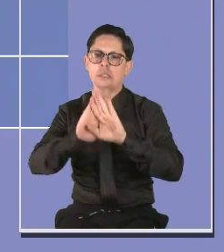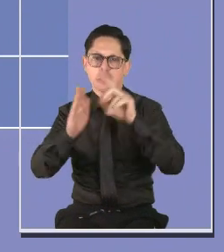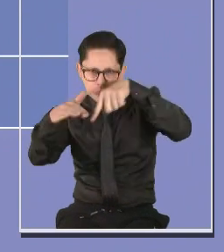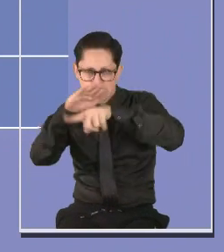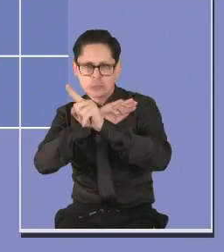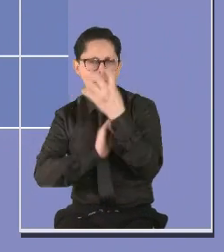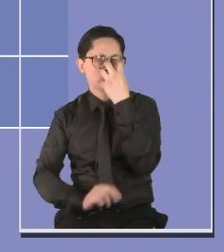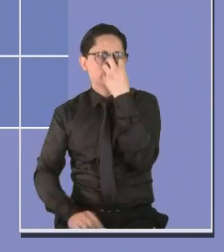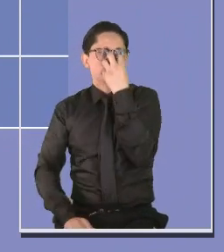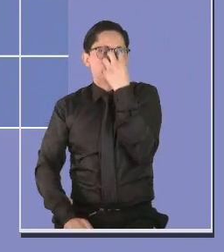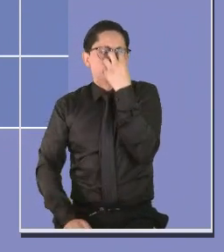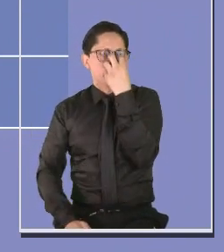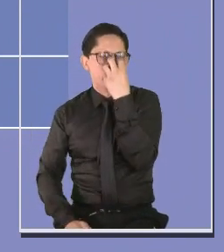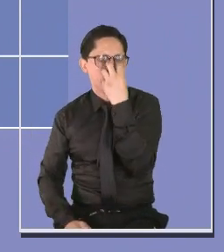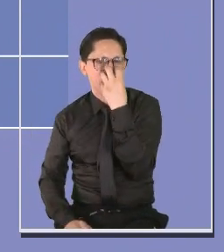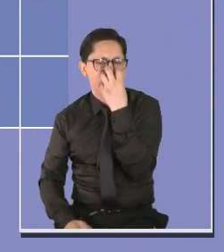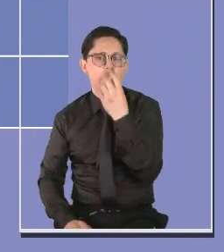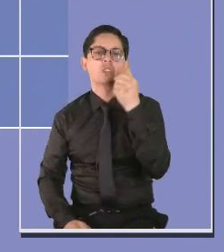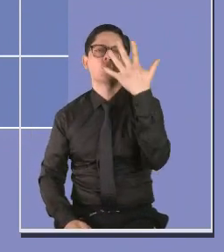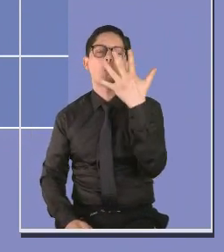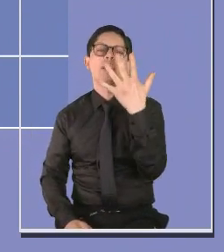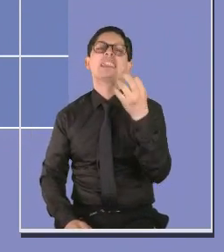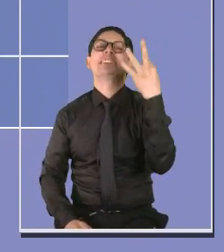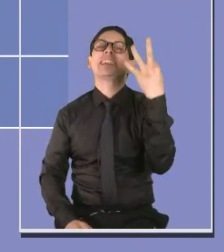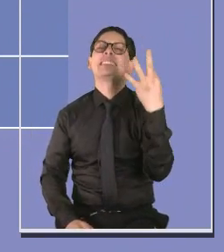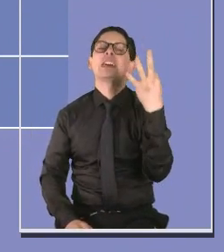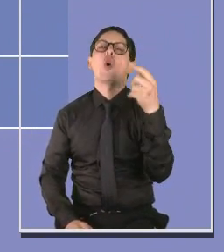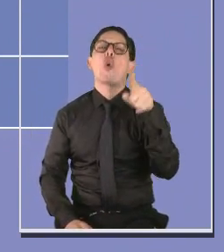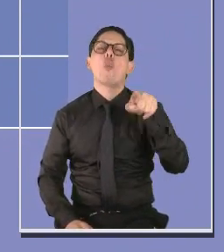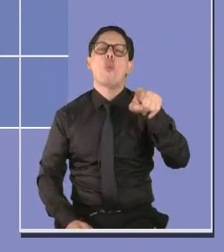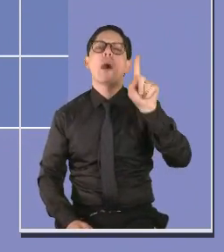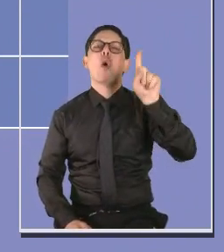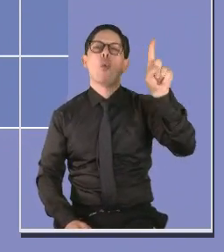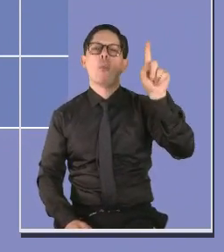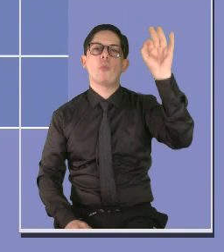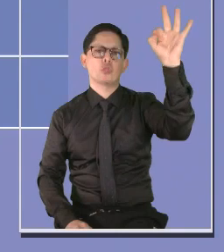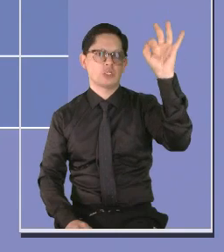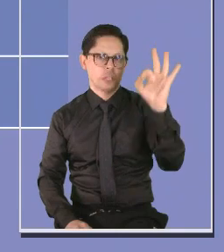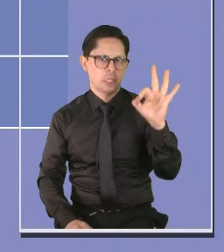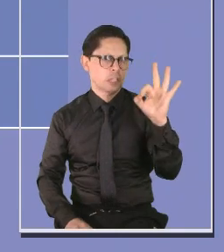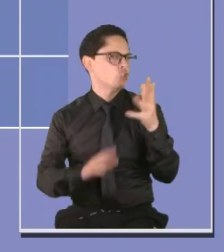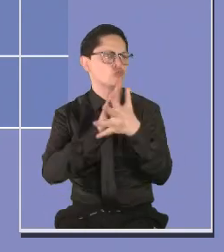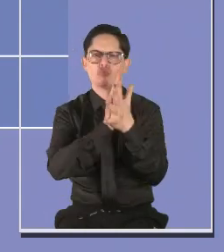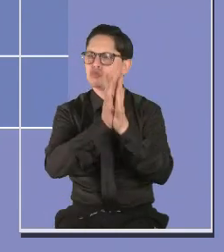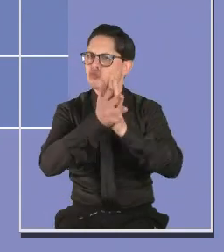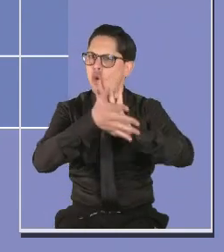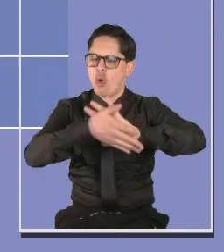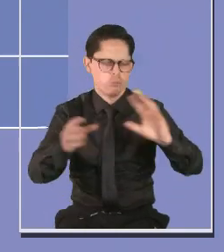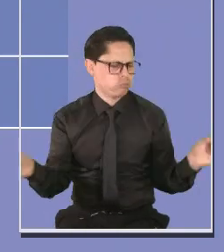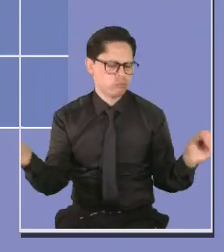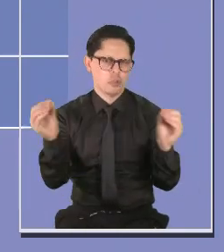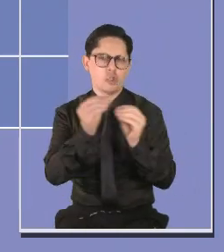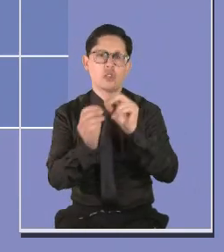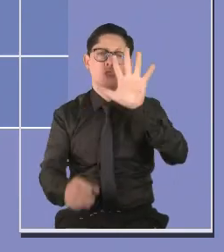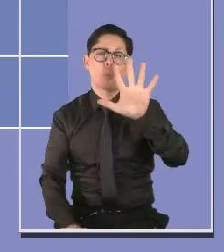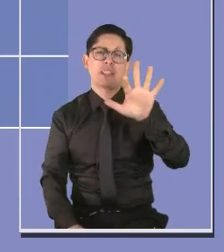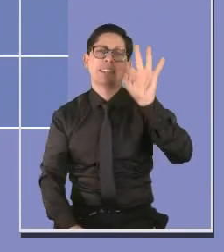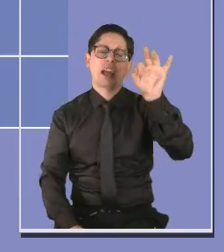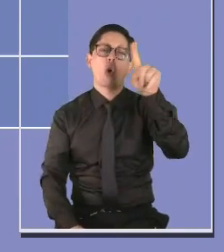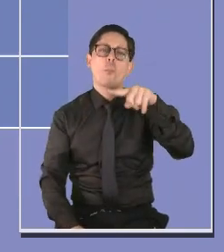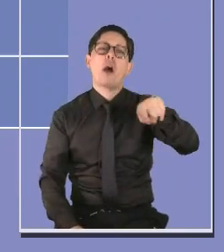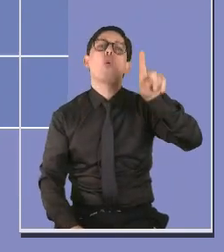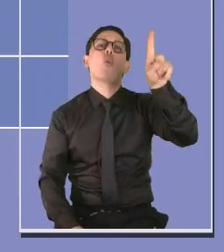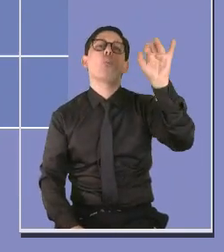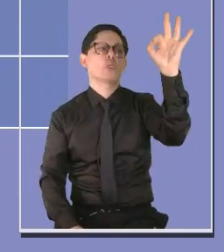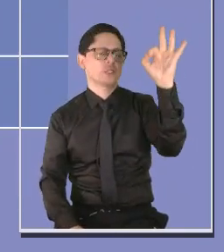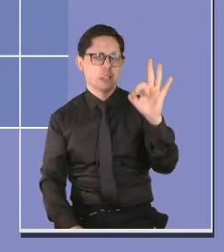están con ventilación mecánica lo que hace un 53 como a un por ciento de todas un 53 como un por